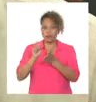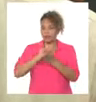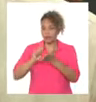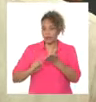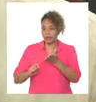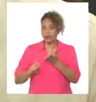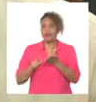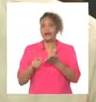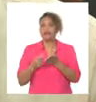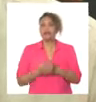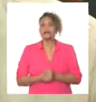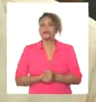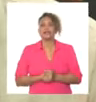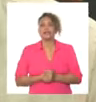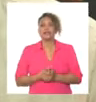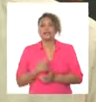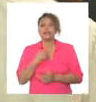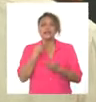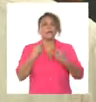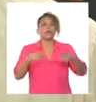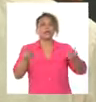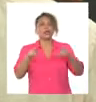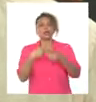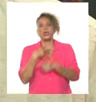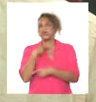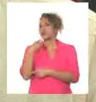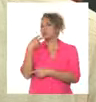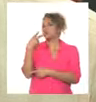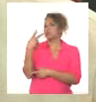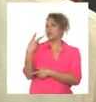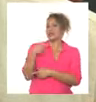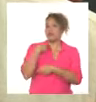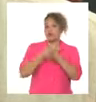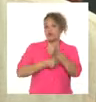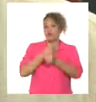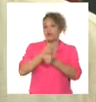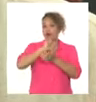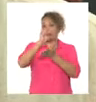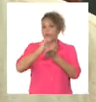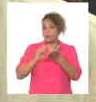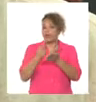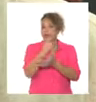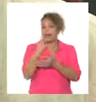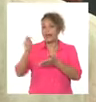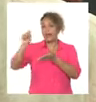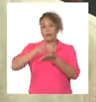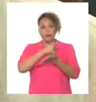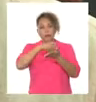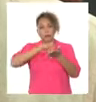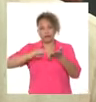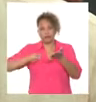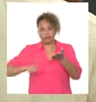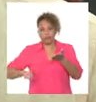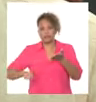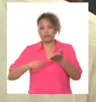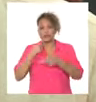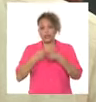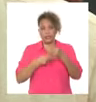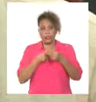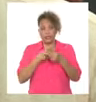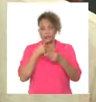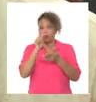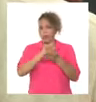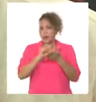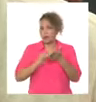el lirismo de su melodía, la armonía que usaba Marta en cada canción que hacía,